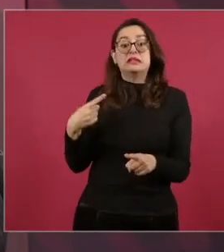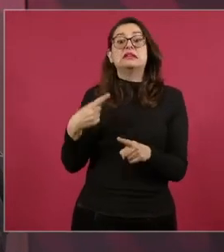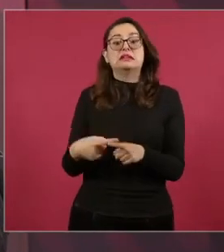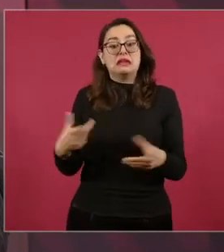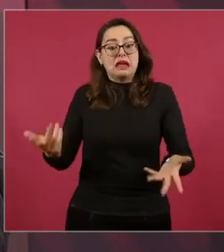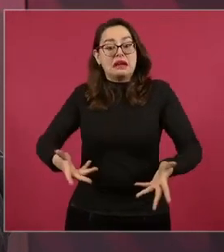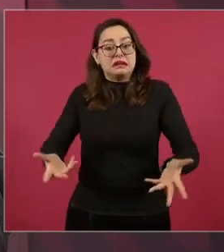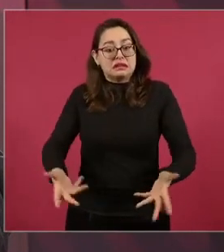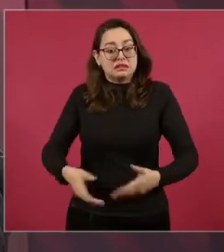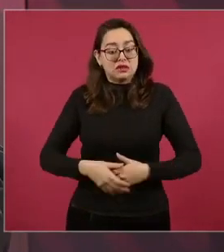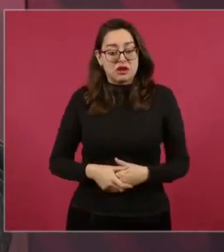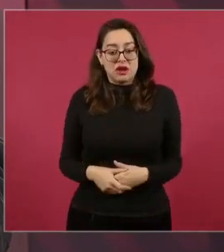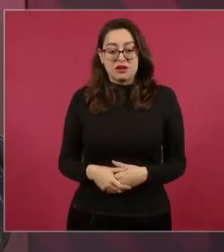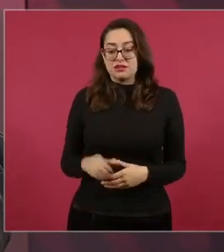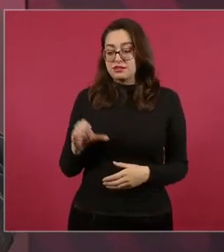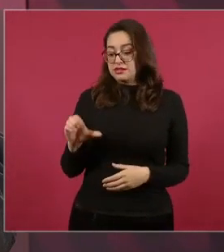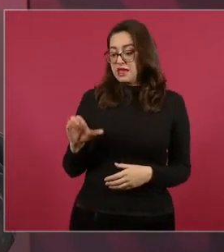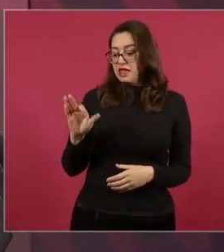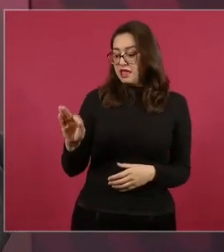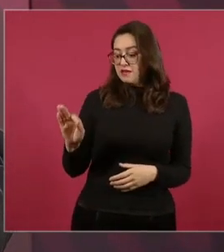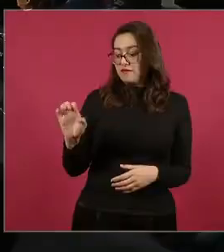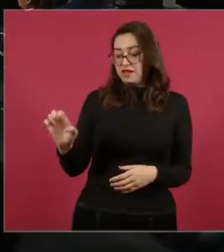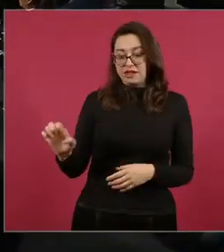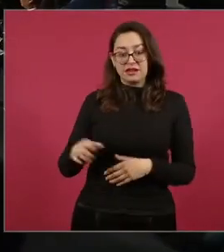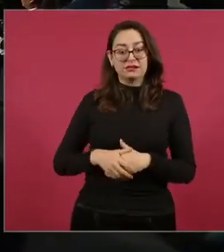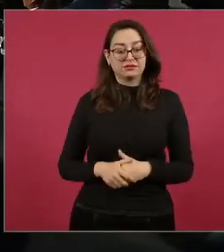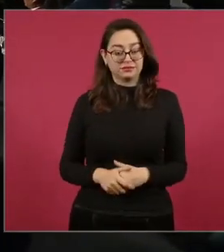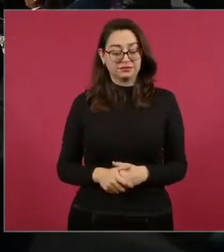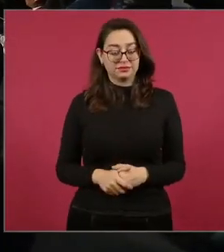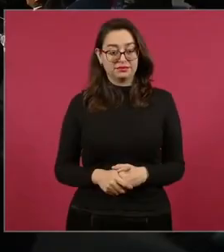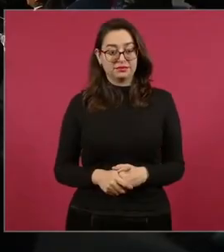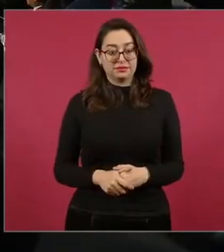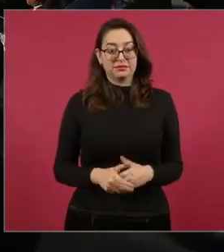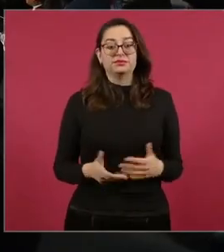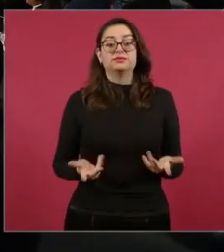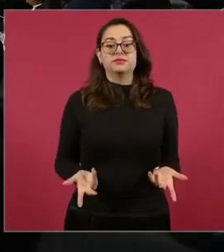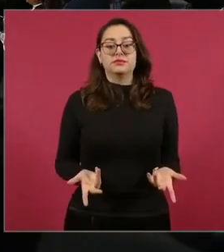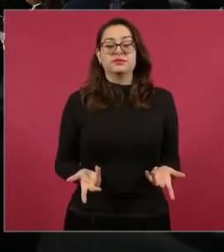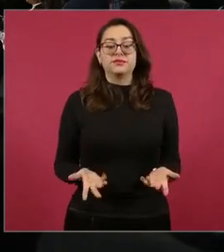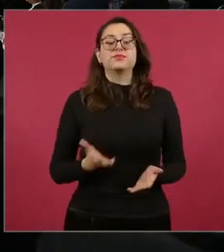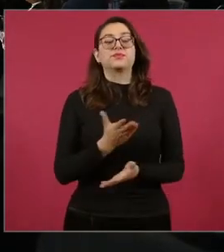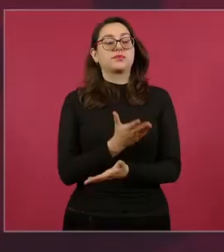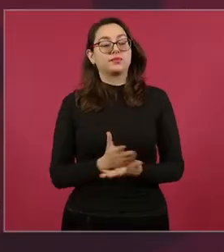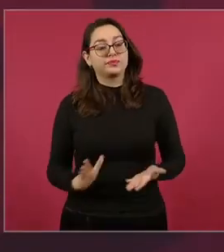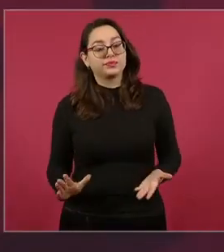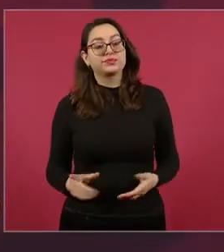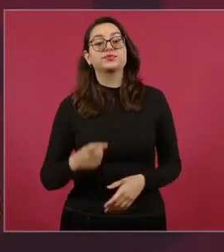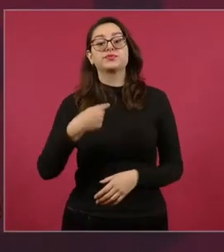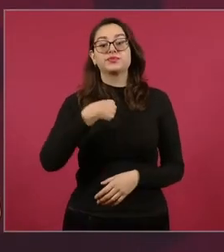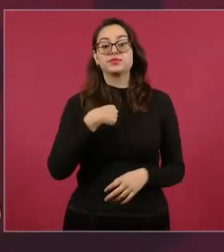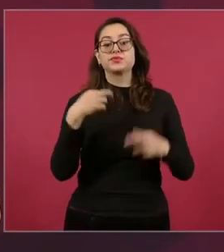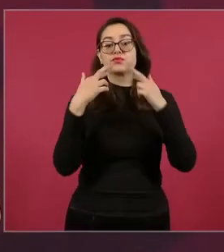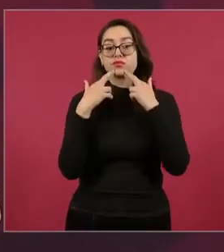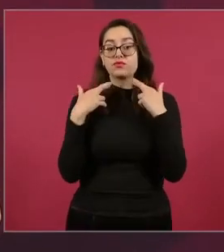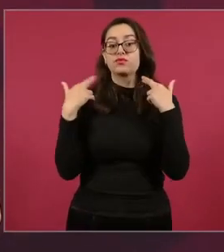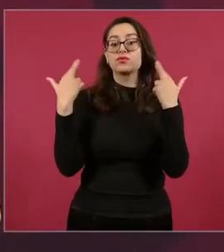trabajadores de la Comisión Federal de Electricidad. Bueno, estoy llevando a cabo estas reuniones ya